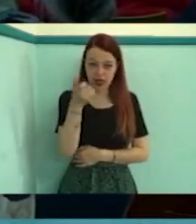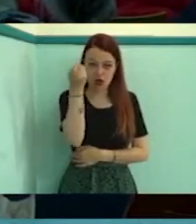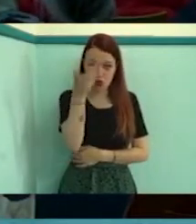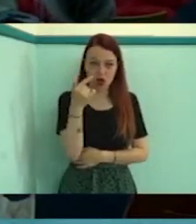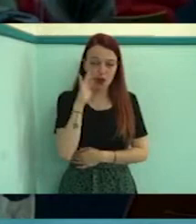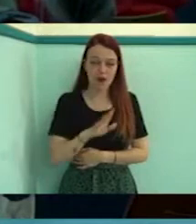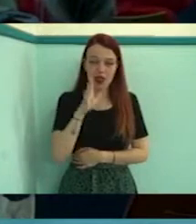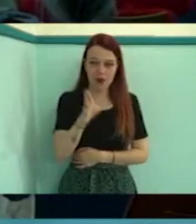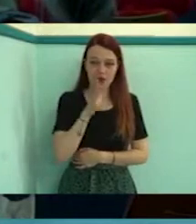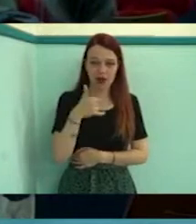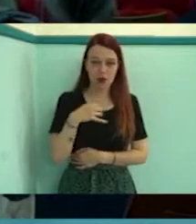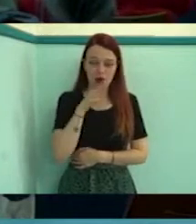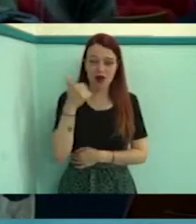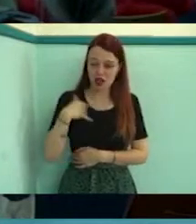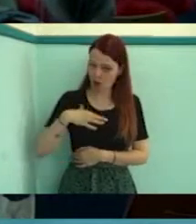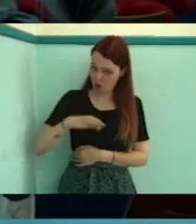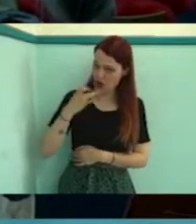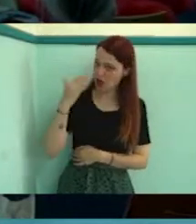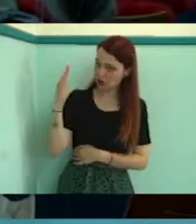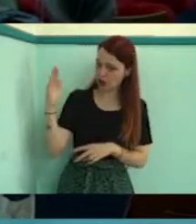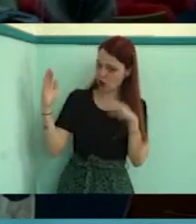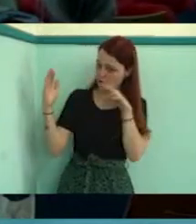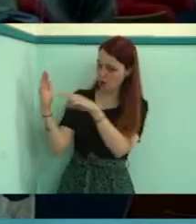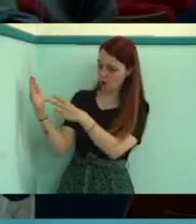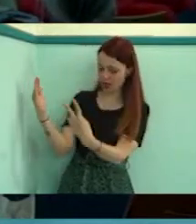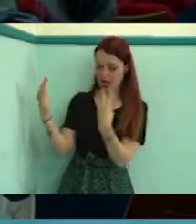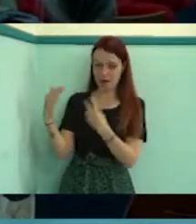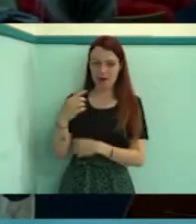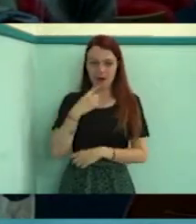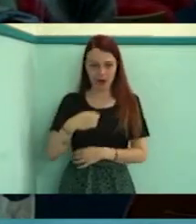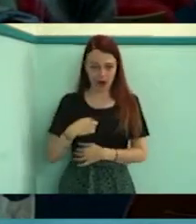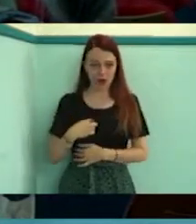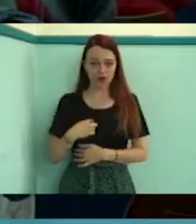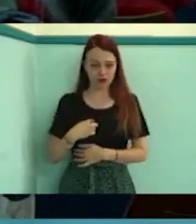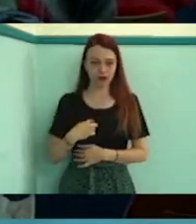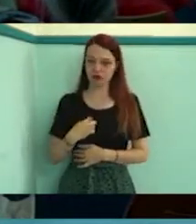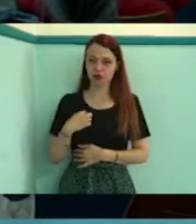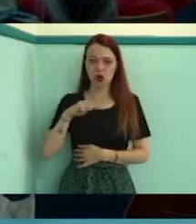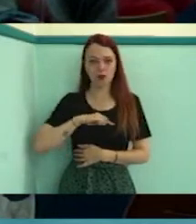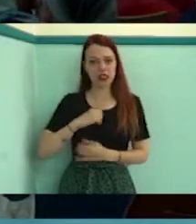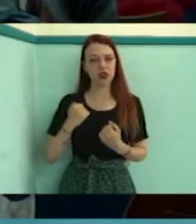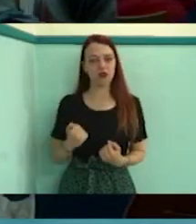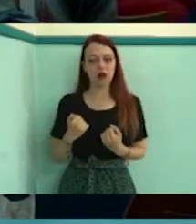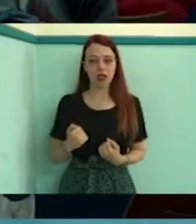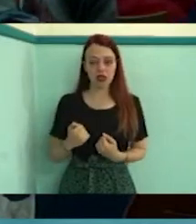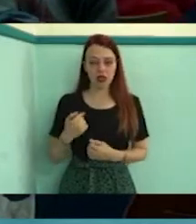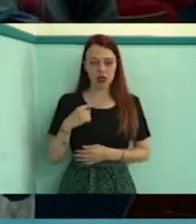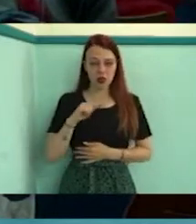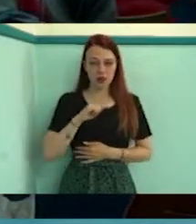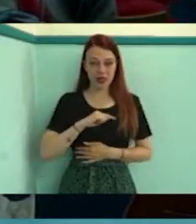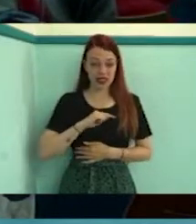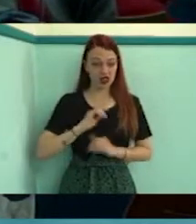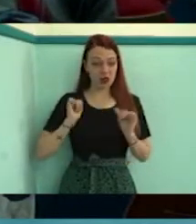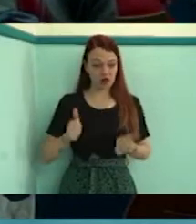ahora ya soy capaz de mirarme al espejo y decirme pues me siento fuerte de tocarme y empezar a